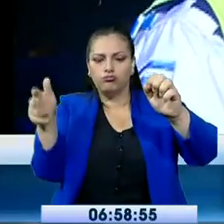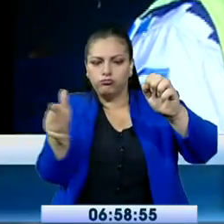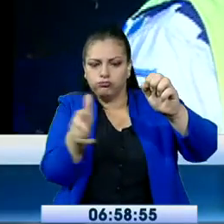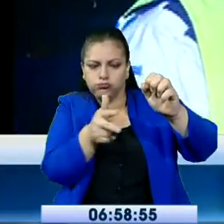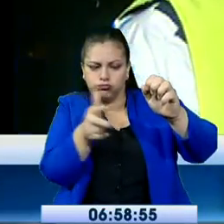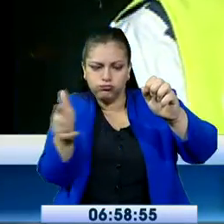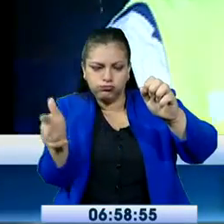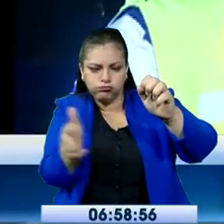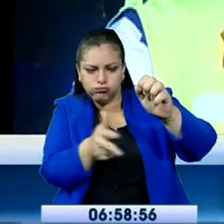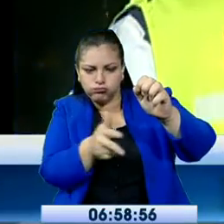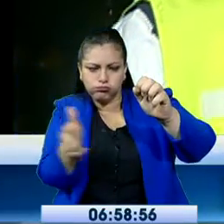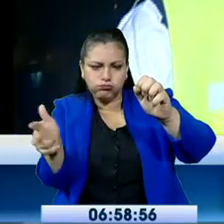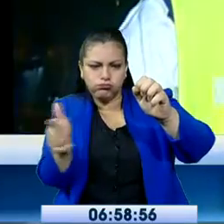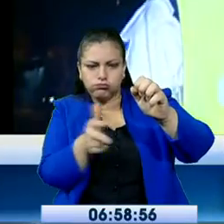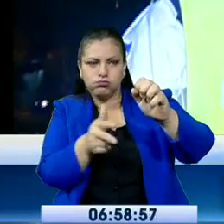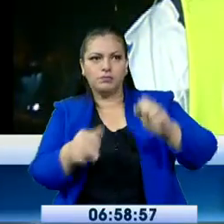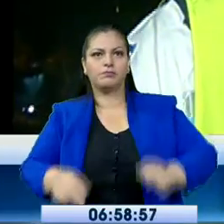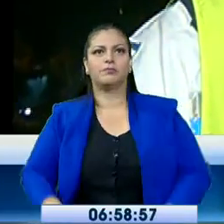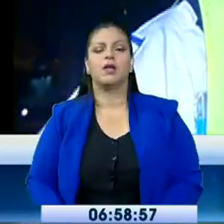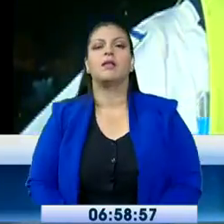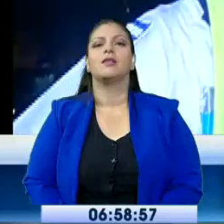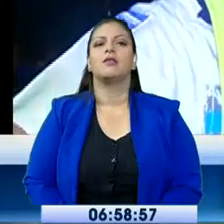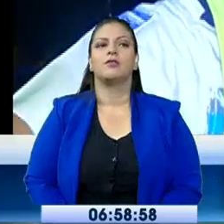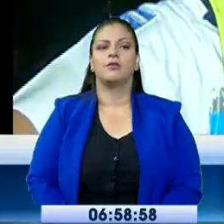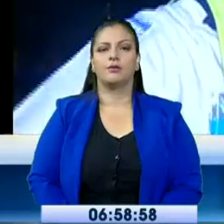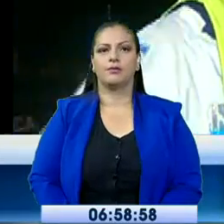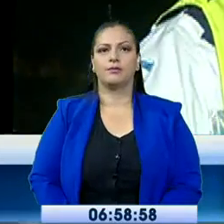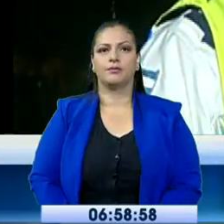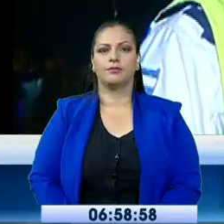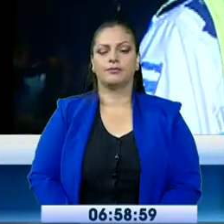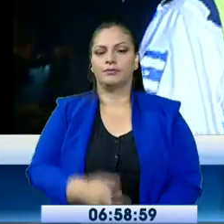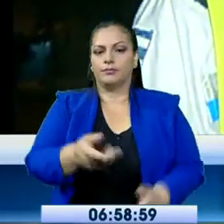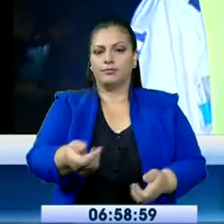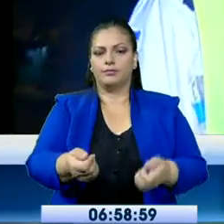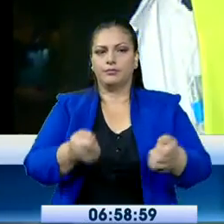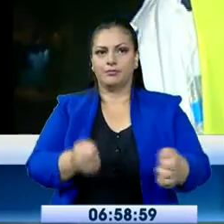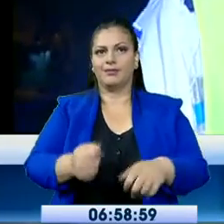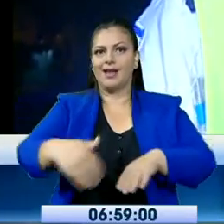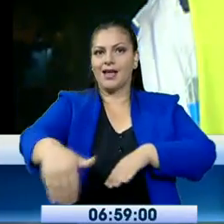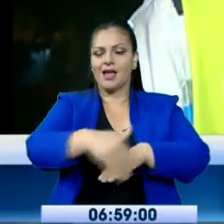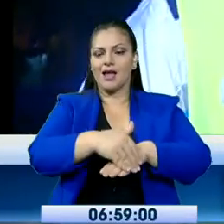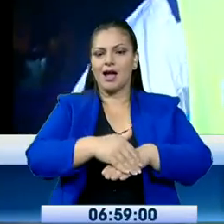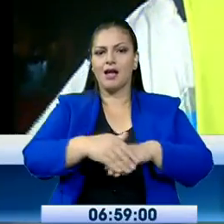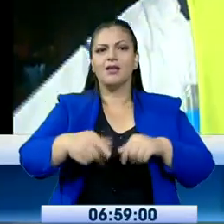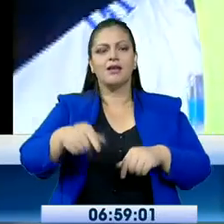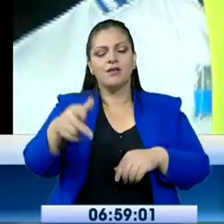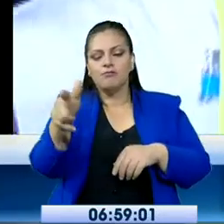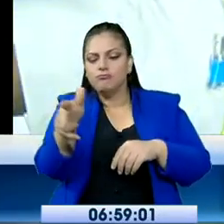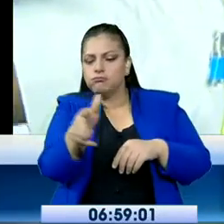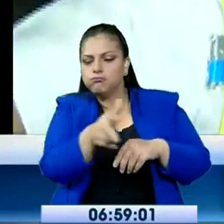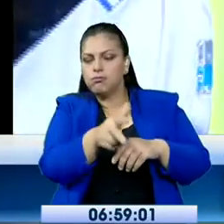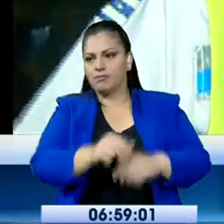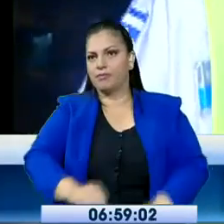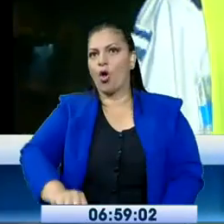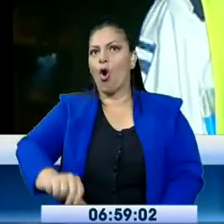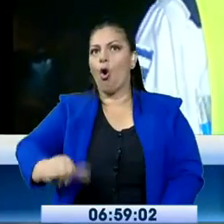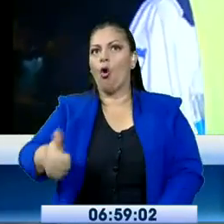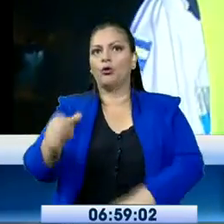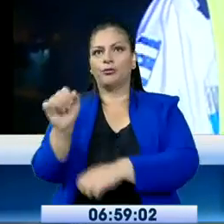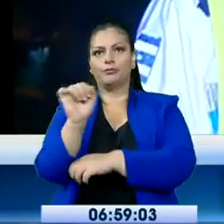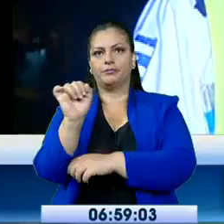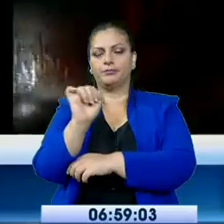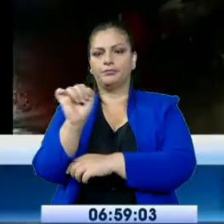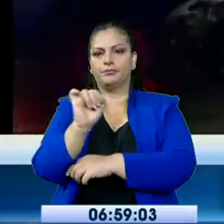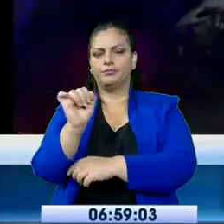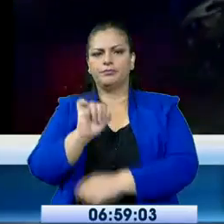líneas en la calzada. Donde que parece ser el conductor del auto no se percató de la fila de conos